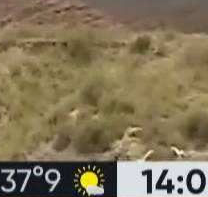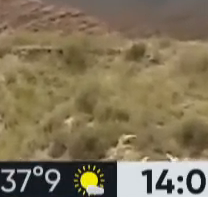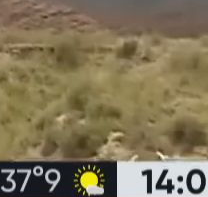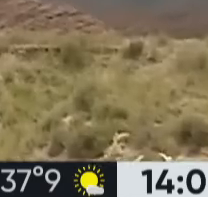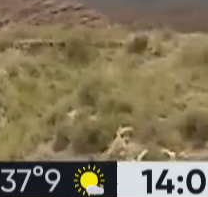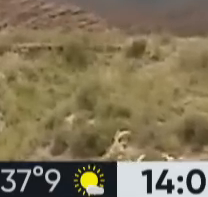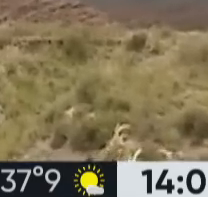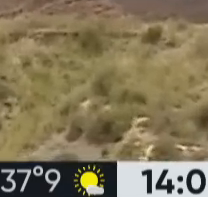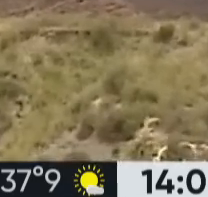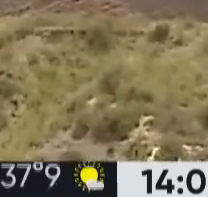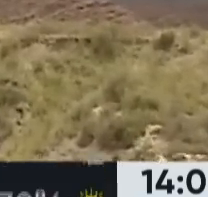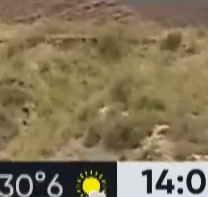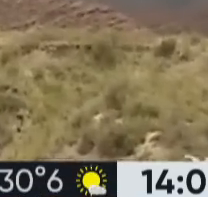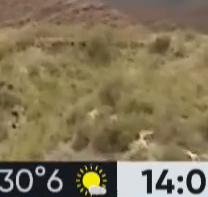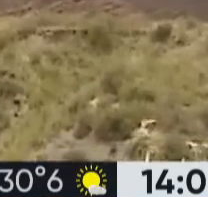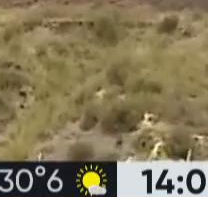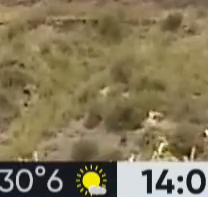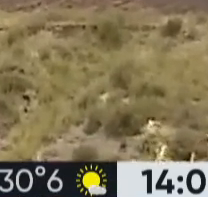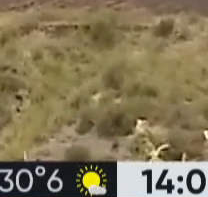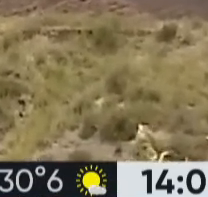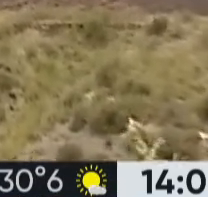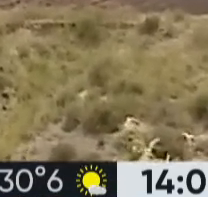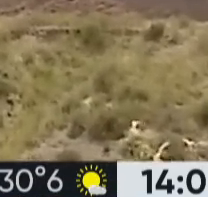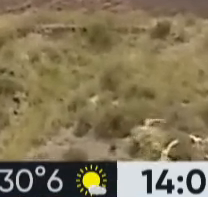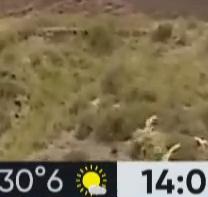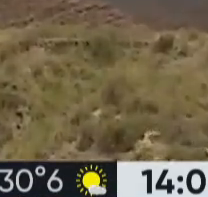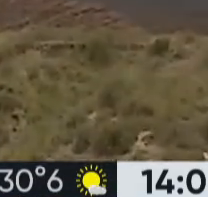Mi copla son muy querida. Y todo es una